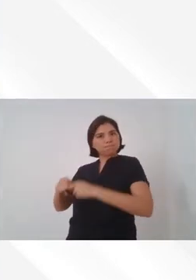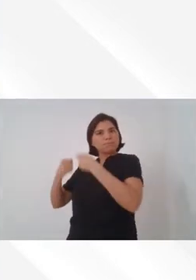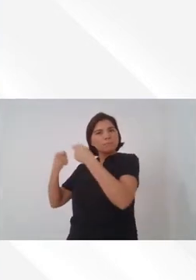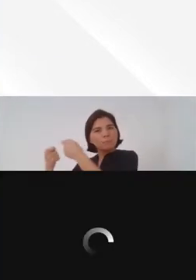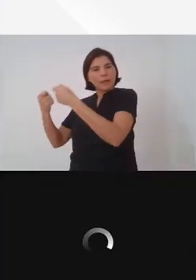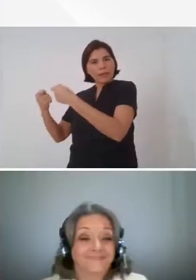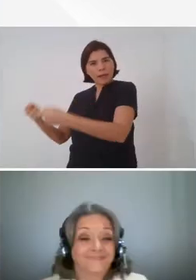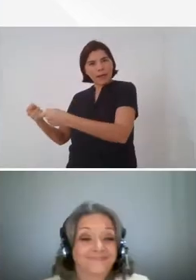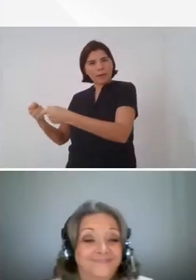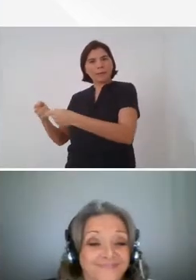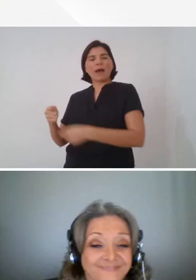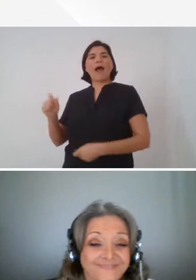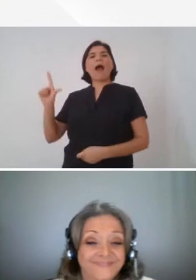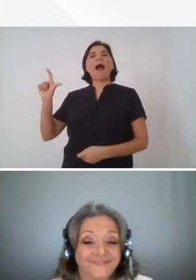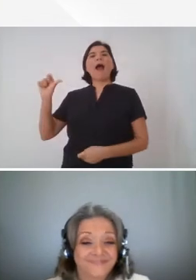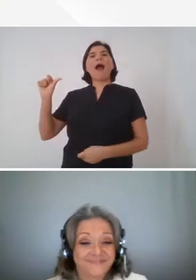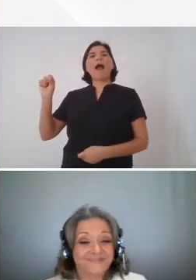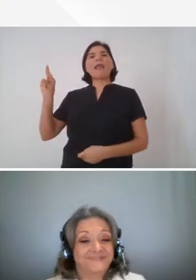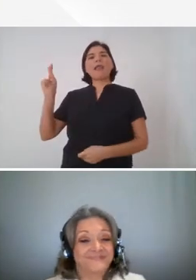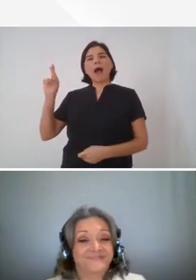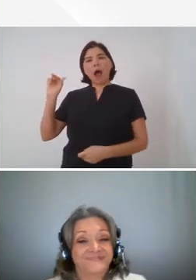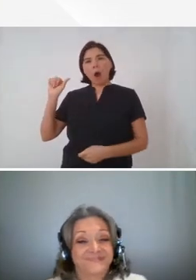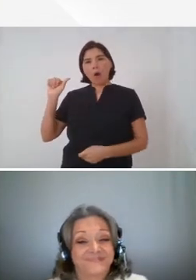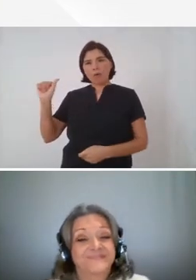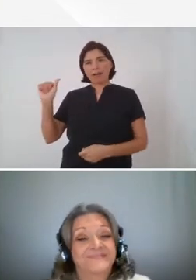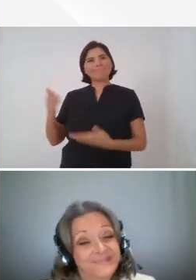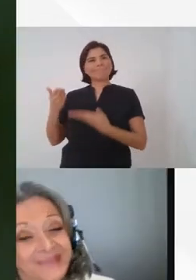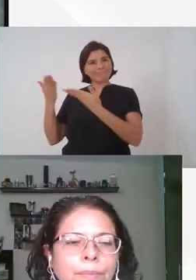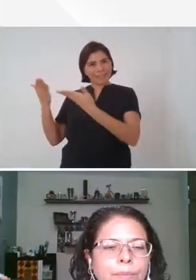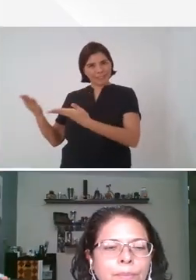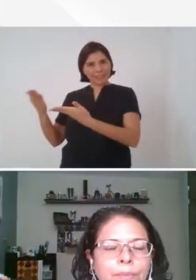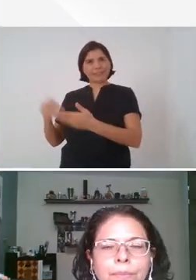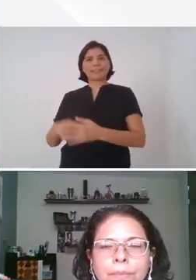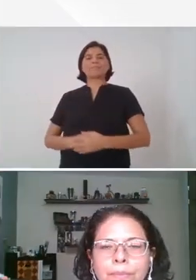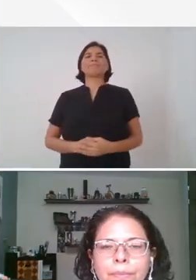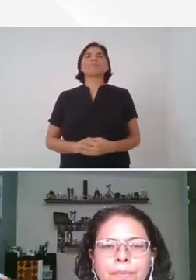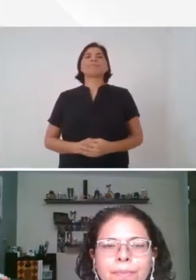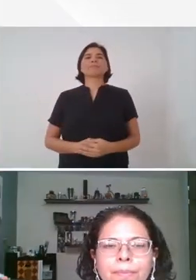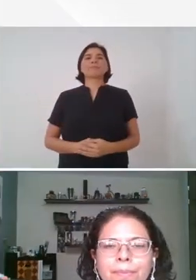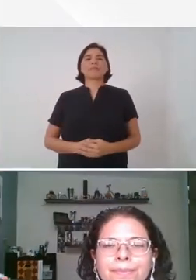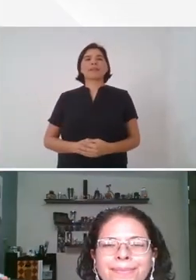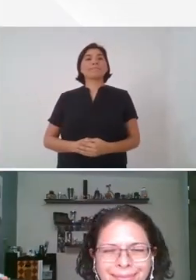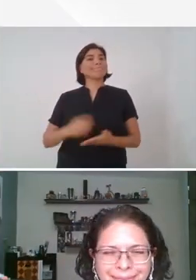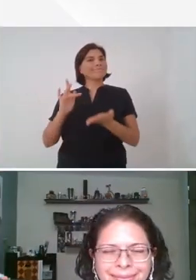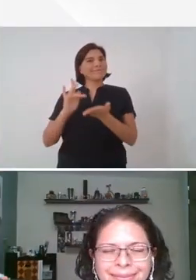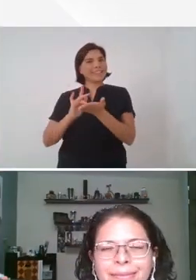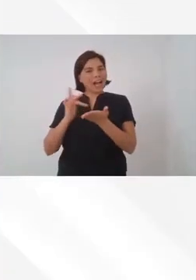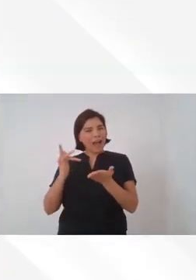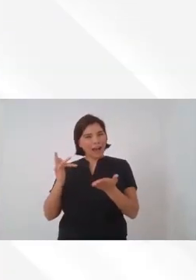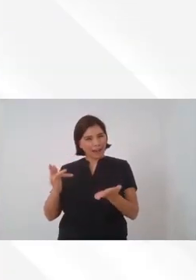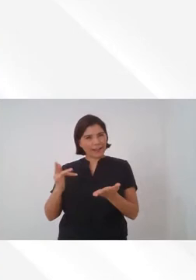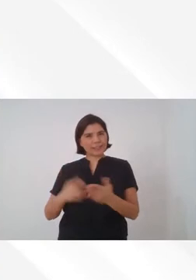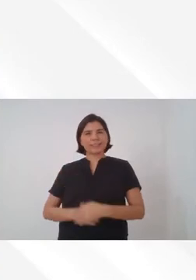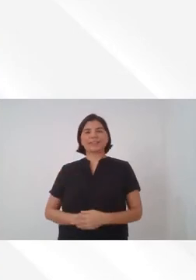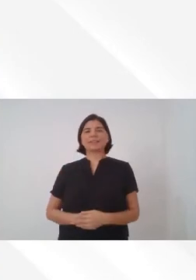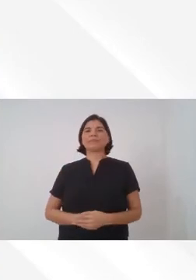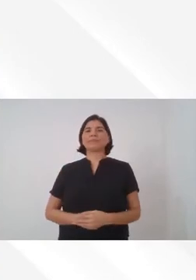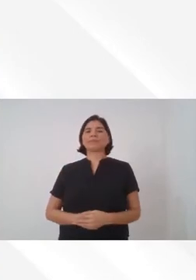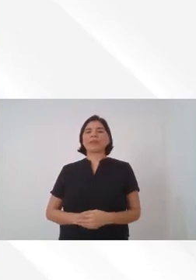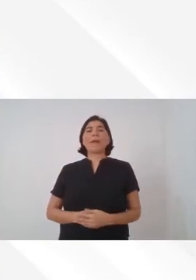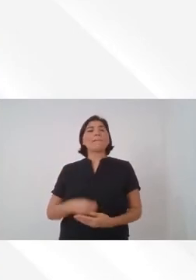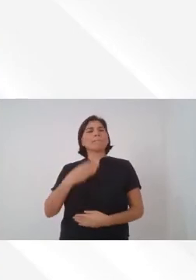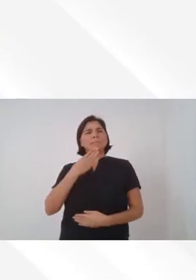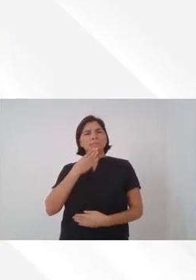Laura Hernández. Adelante, por favor. Muchas gracias, Blanca. Bueno, pues es